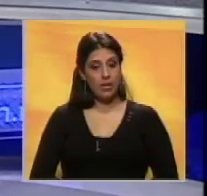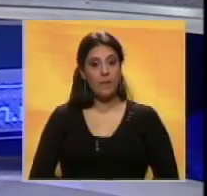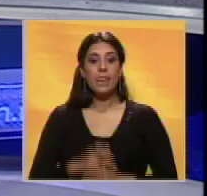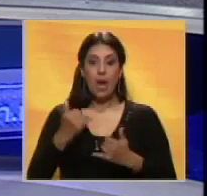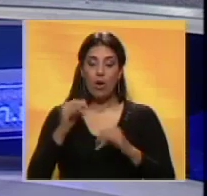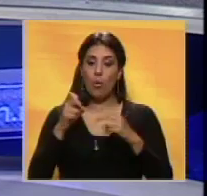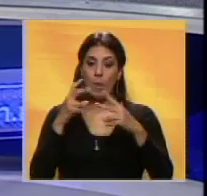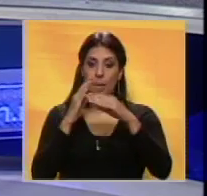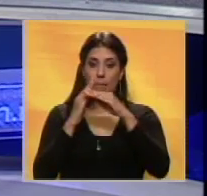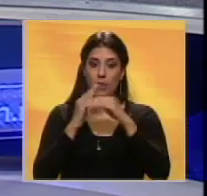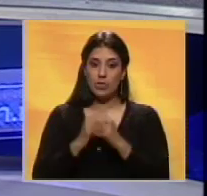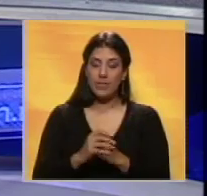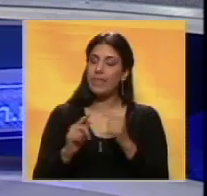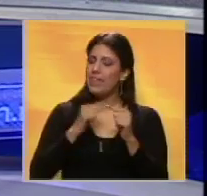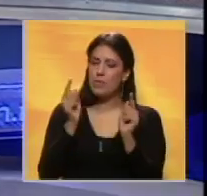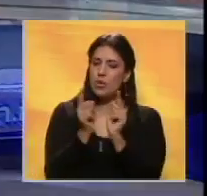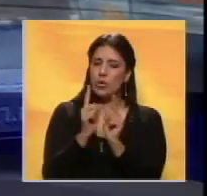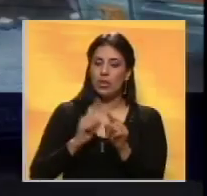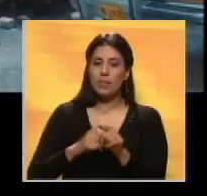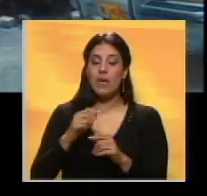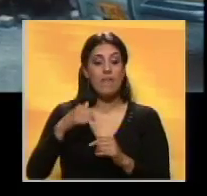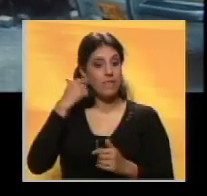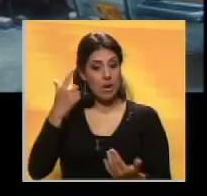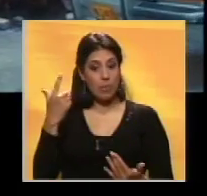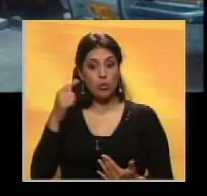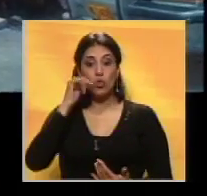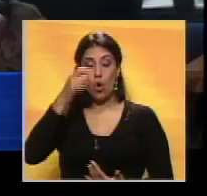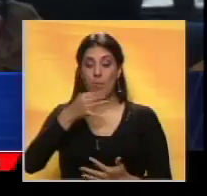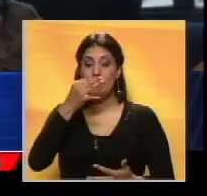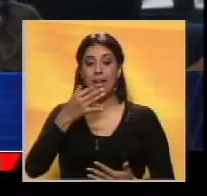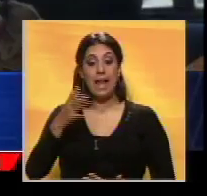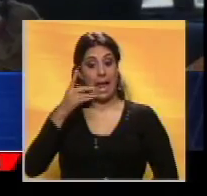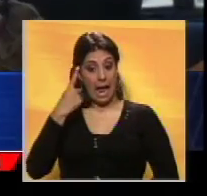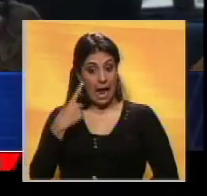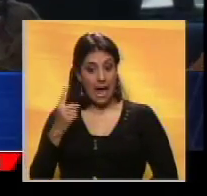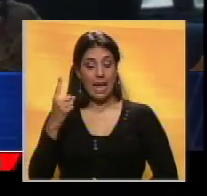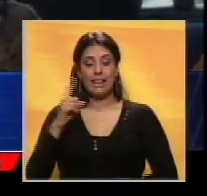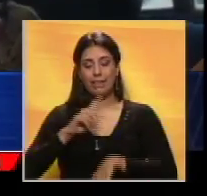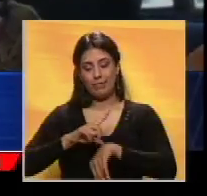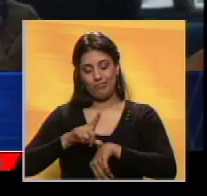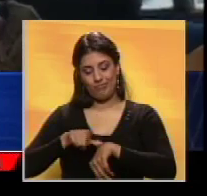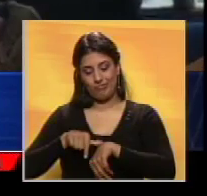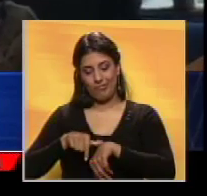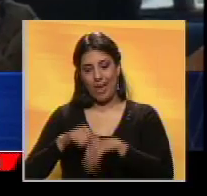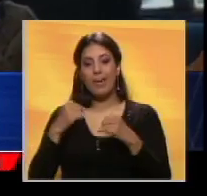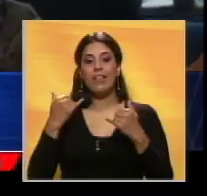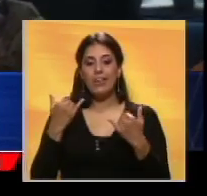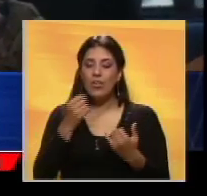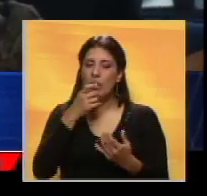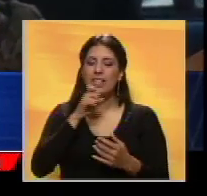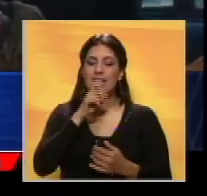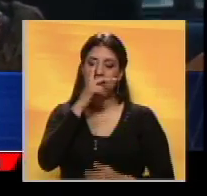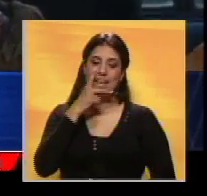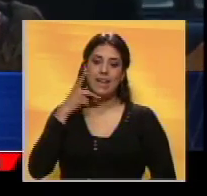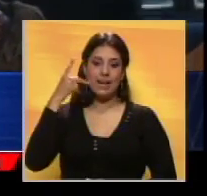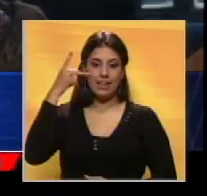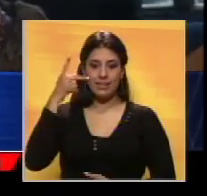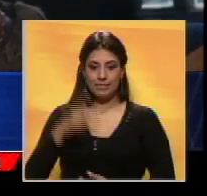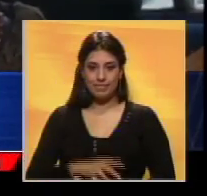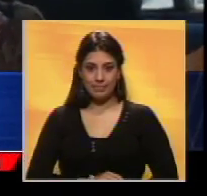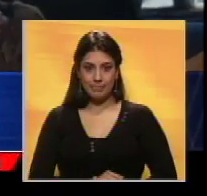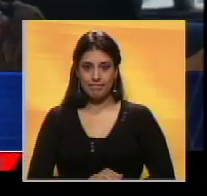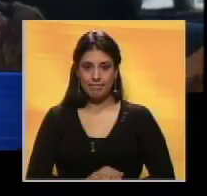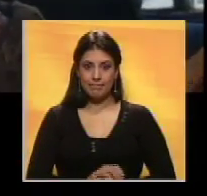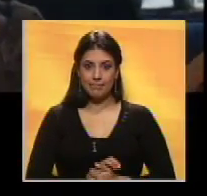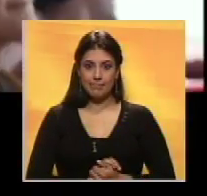Amigos, hacemos una nueva pausa. En breve. Estreno. Juanes dice, es tarde. Los detalles con Carielis Cuadros.